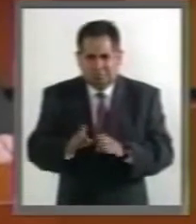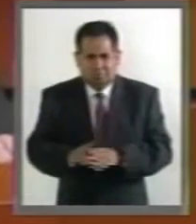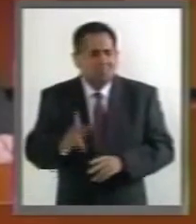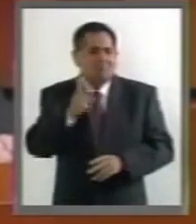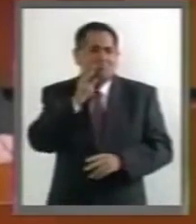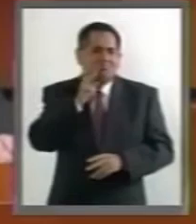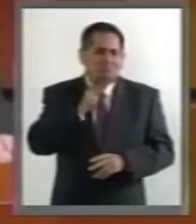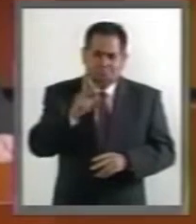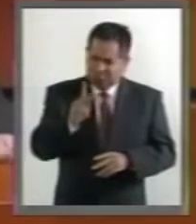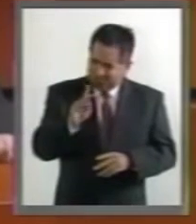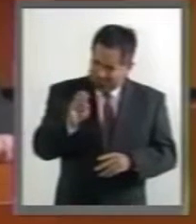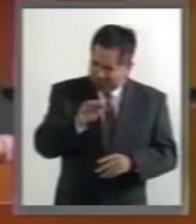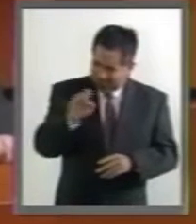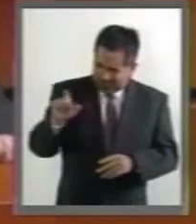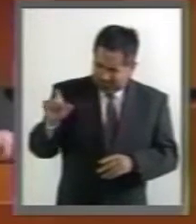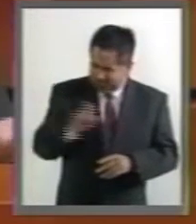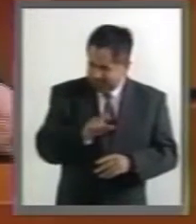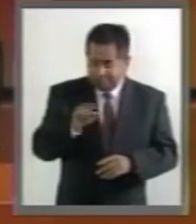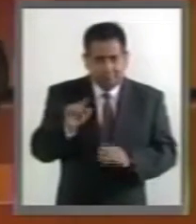Petróleos Mexicanos, Pemex.